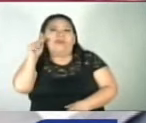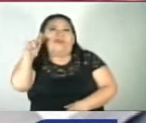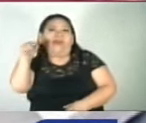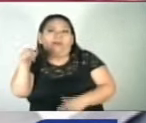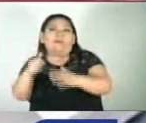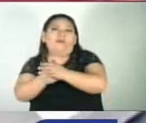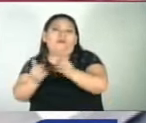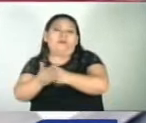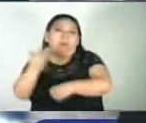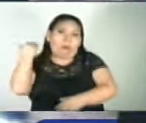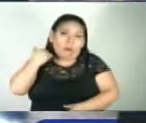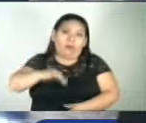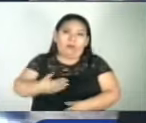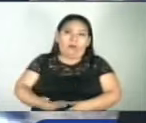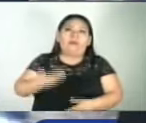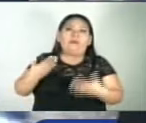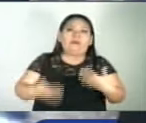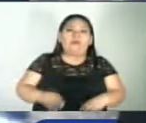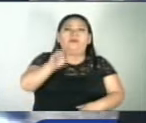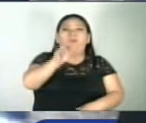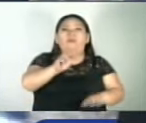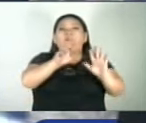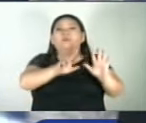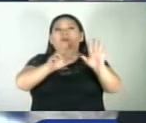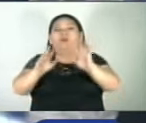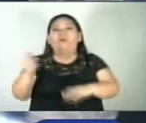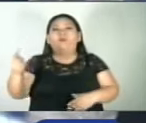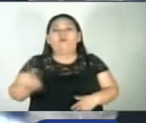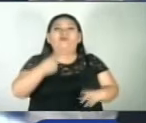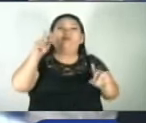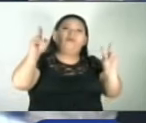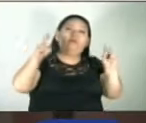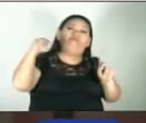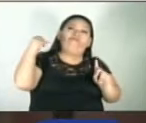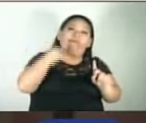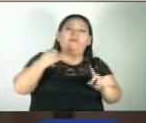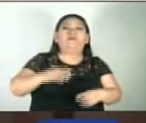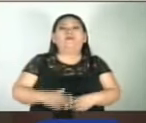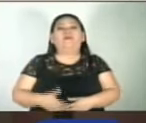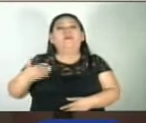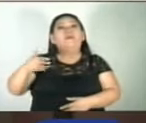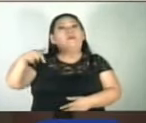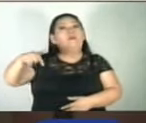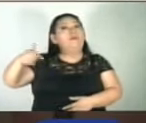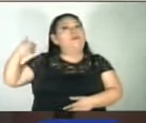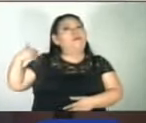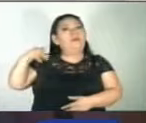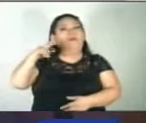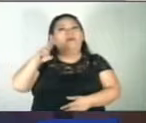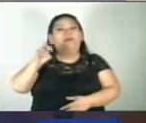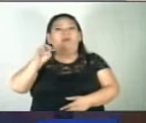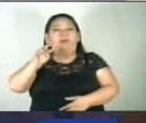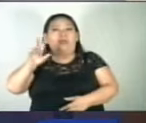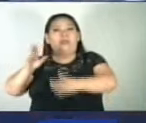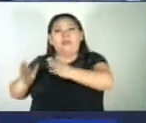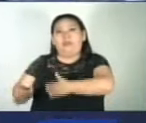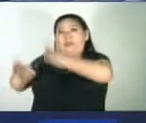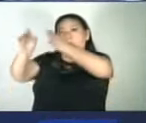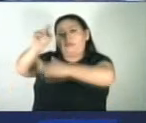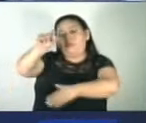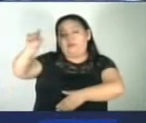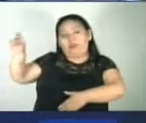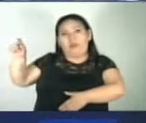se han denunciado a 288 personas por esta situación. Durante 2023, el Consejo Nacional de la Primera